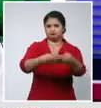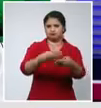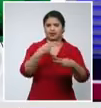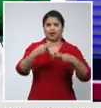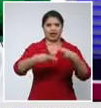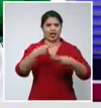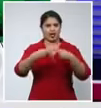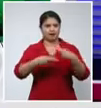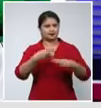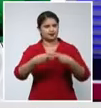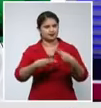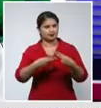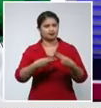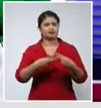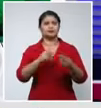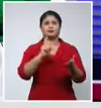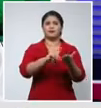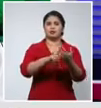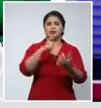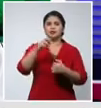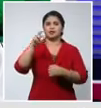diagnóstico, se ingresó,